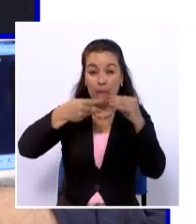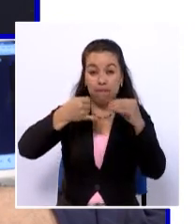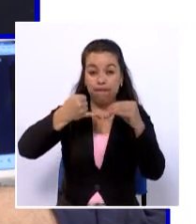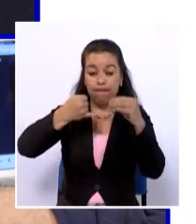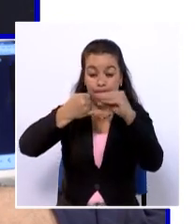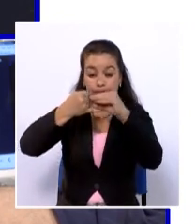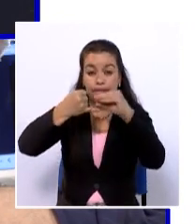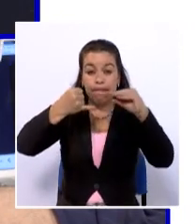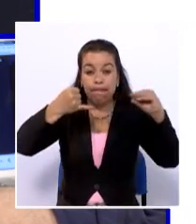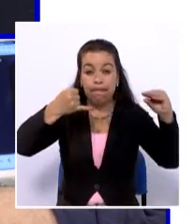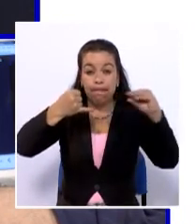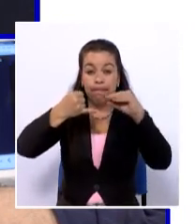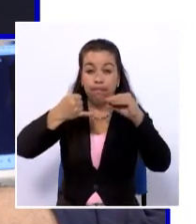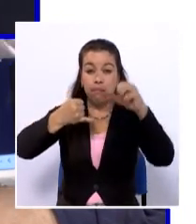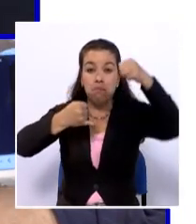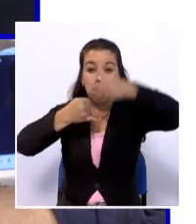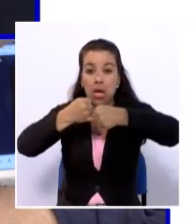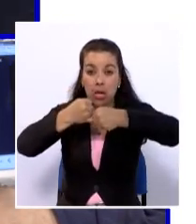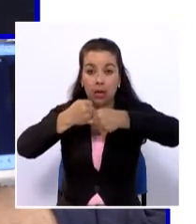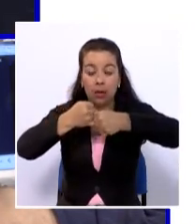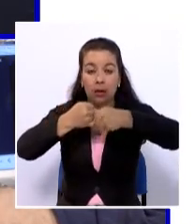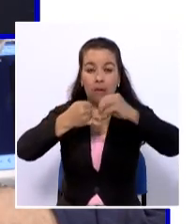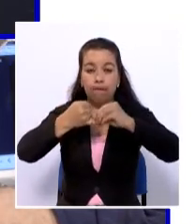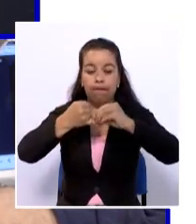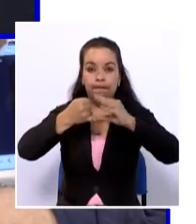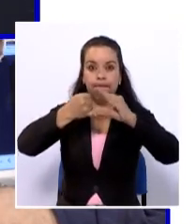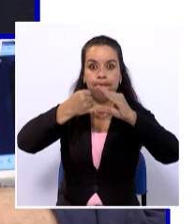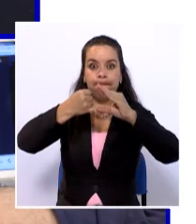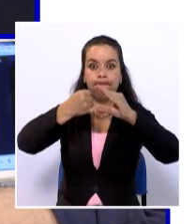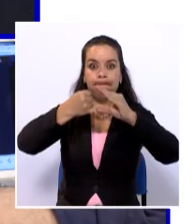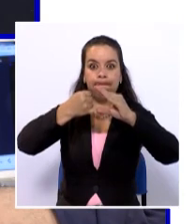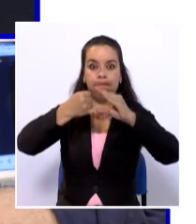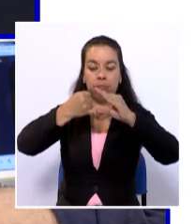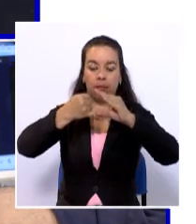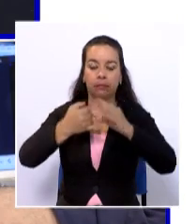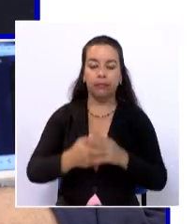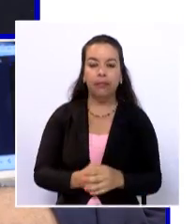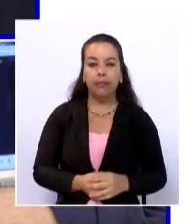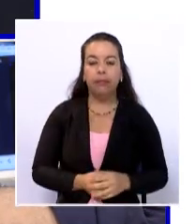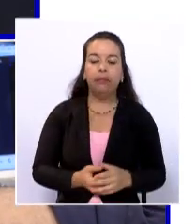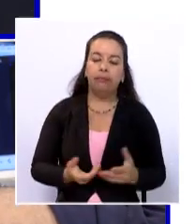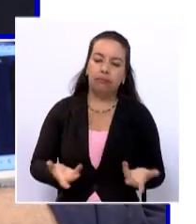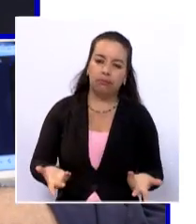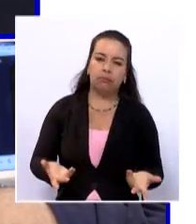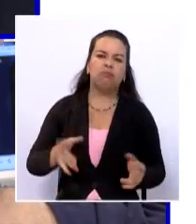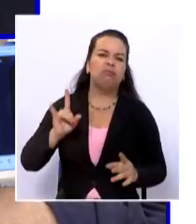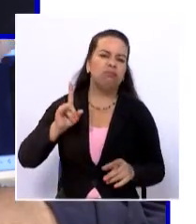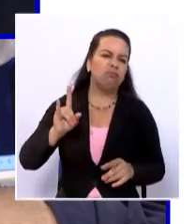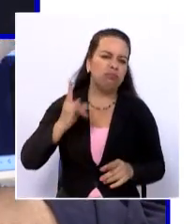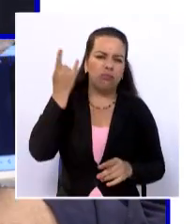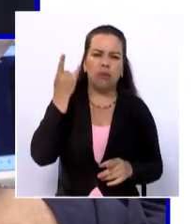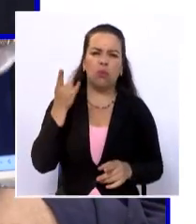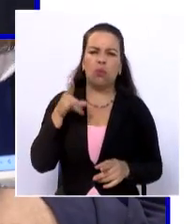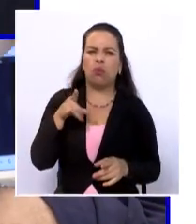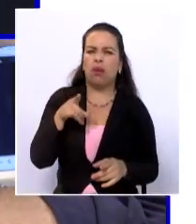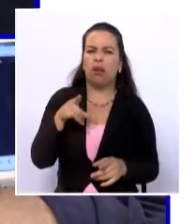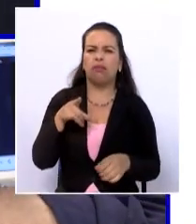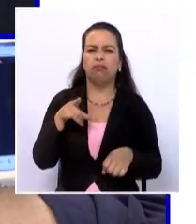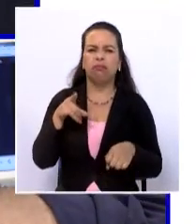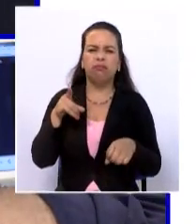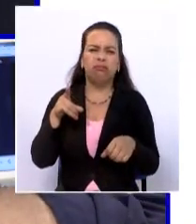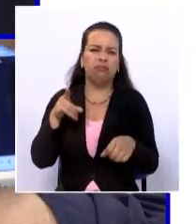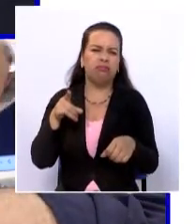al golpearse va a tener un golpe se inflama muchas veces si hay una piedrita o algo que la lesión